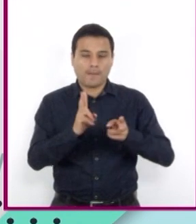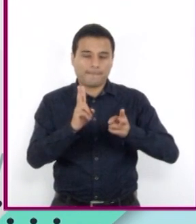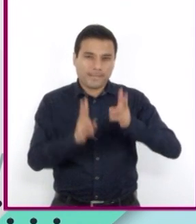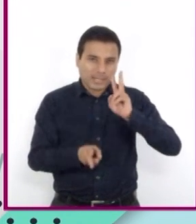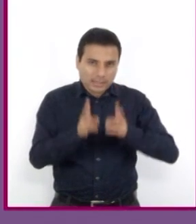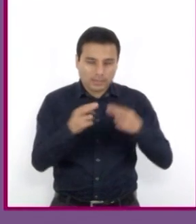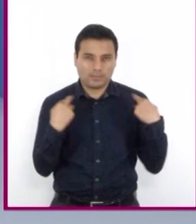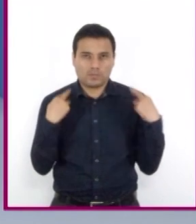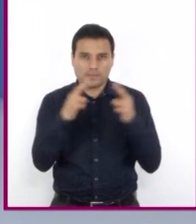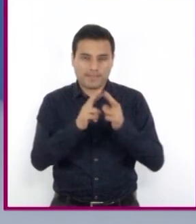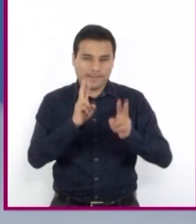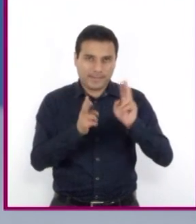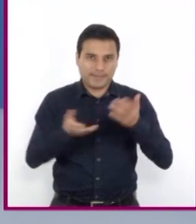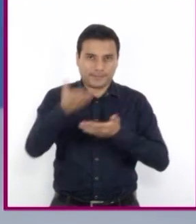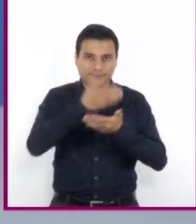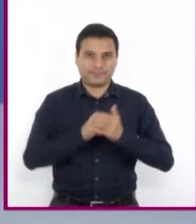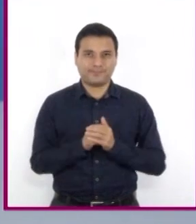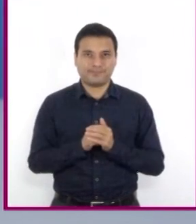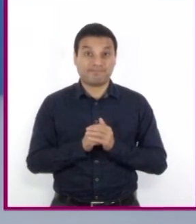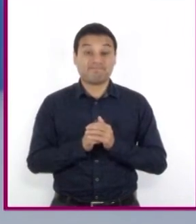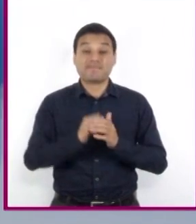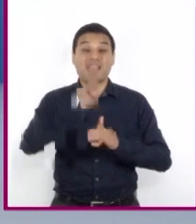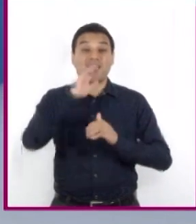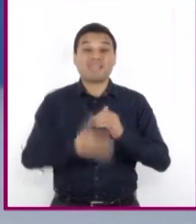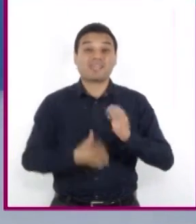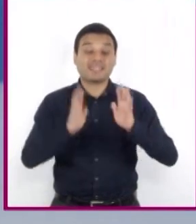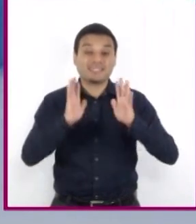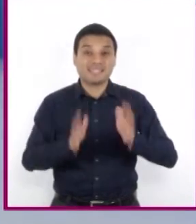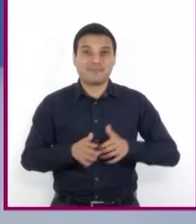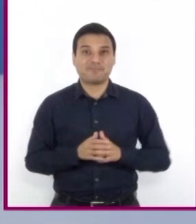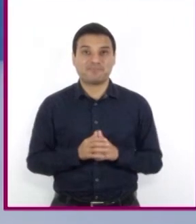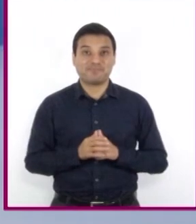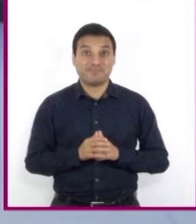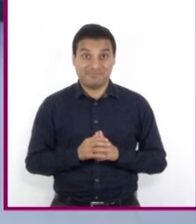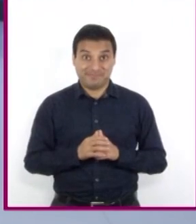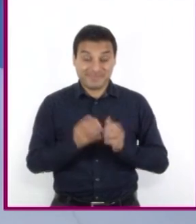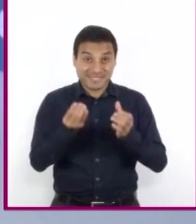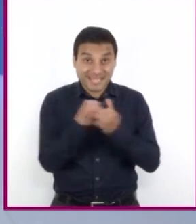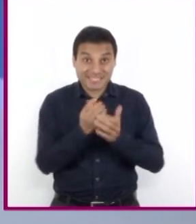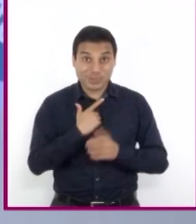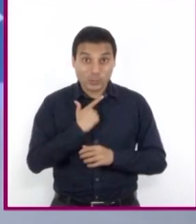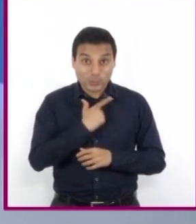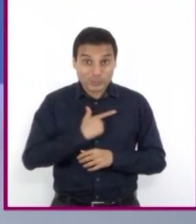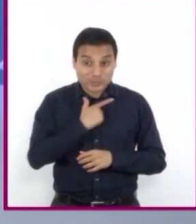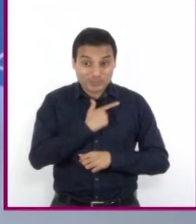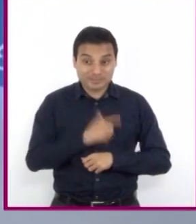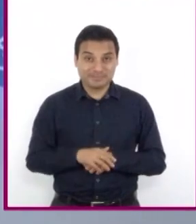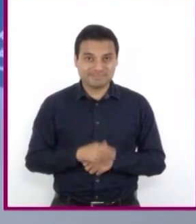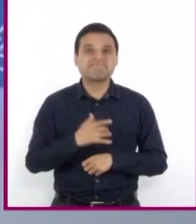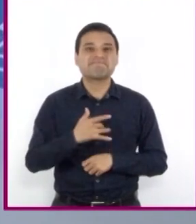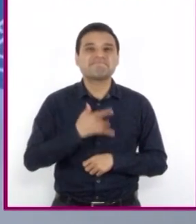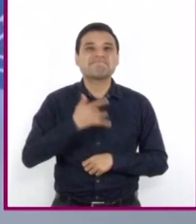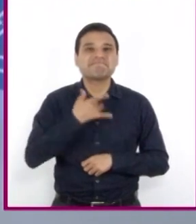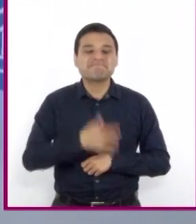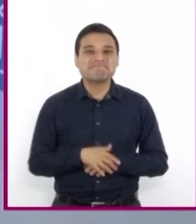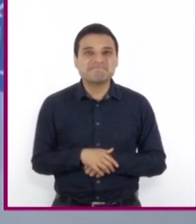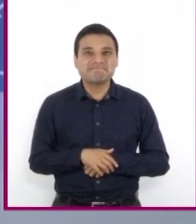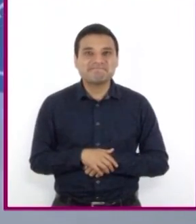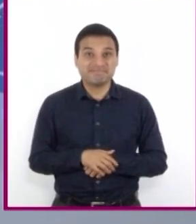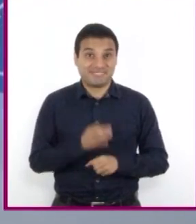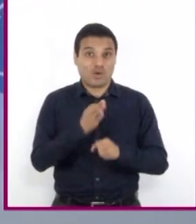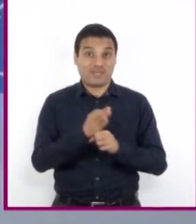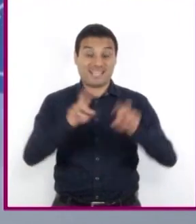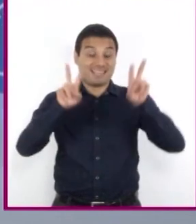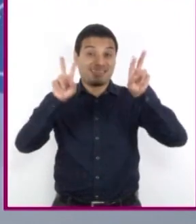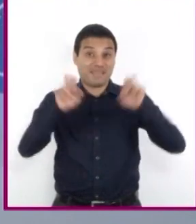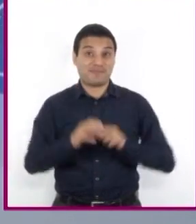profesor. Hemos terminado. ¿Disfrutaron la clase? ¿Qué les pareció? En esta